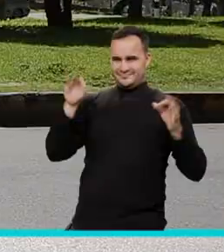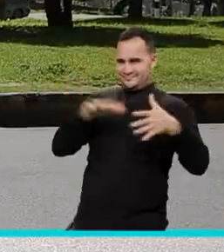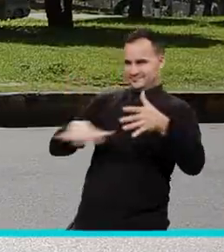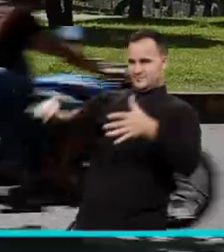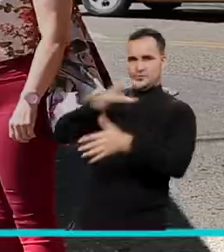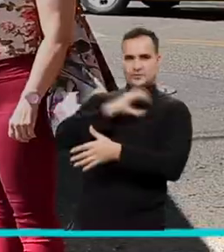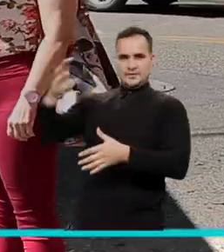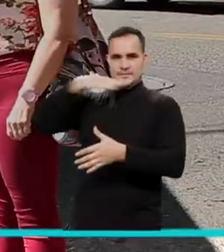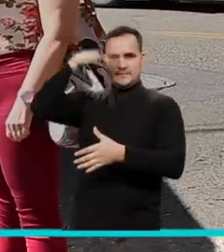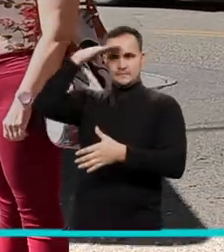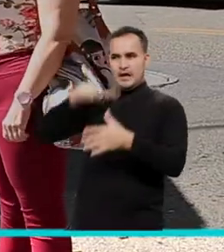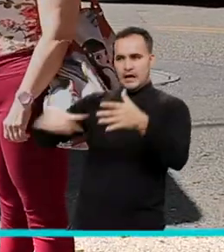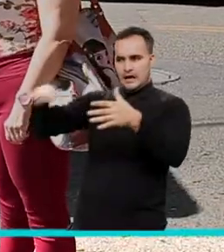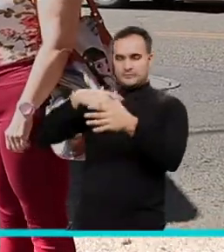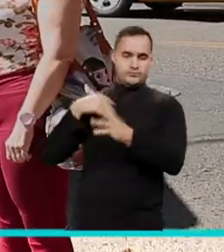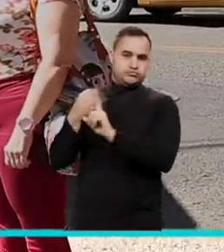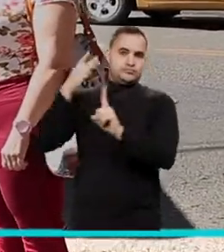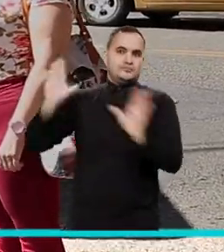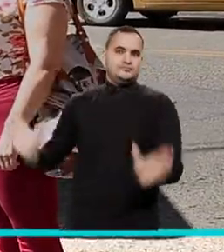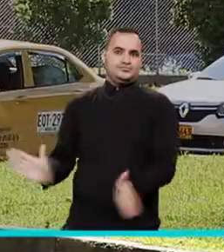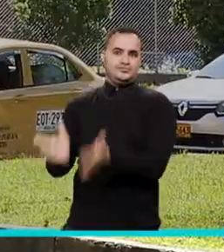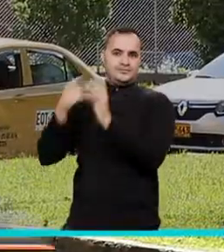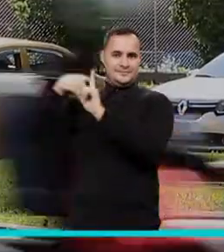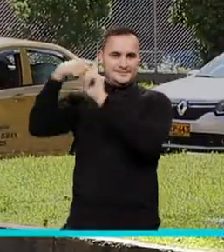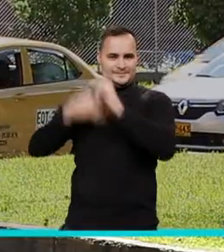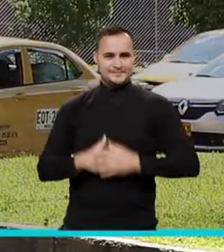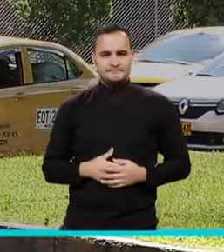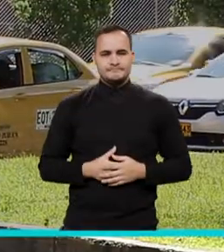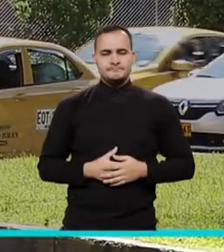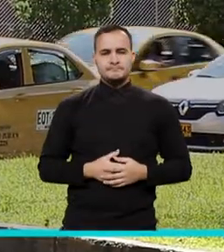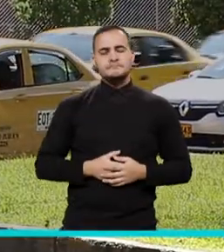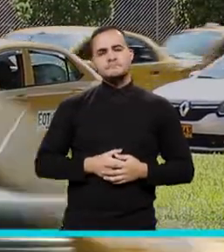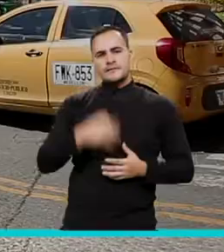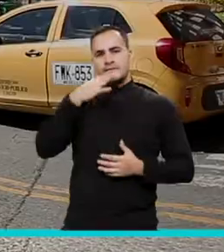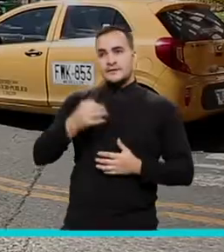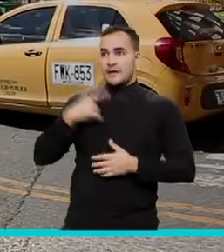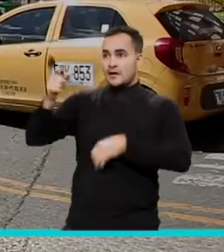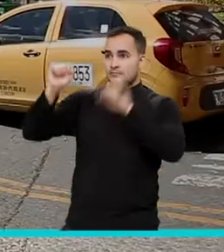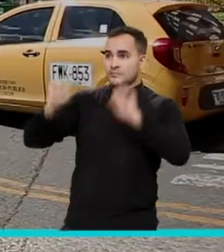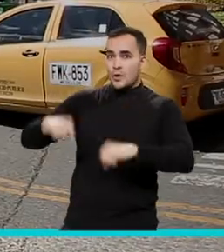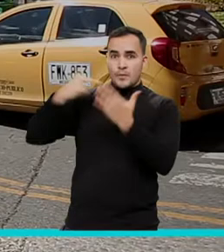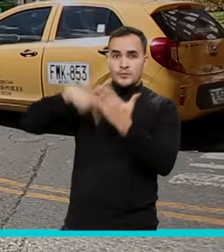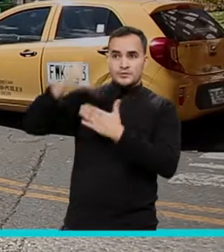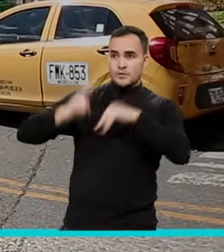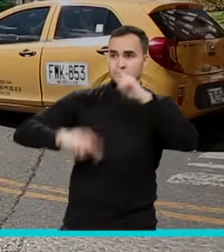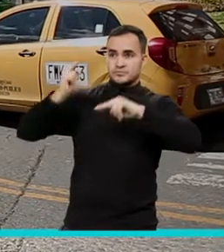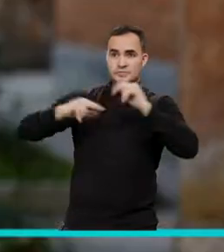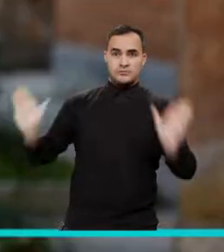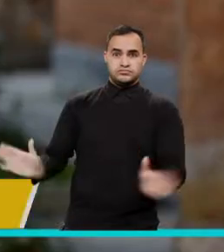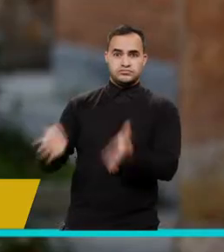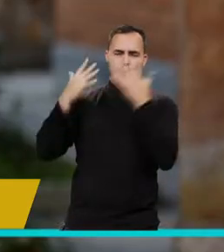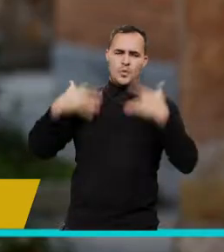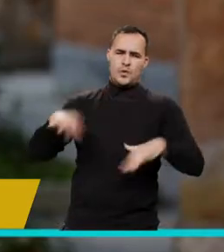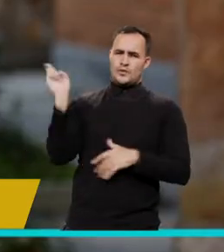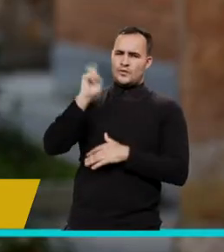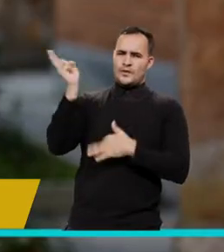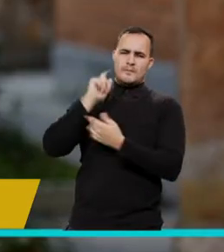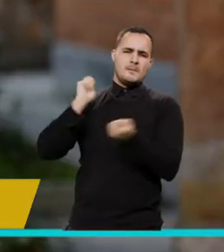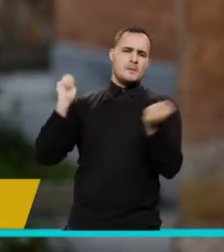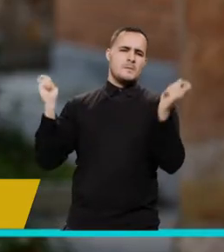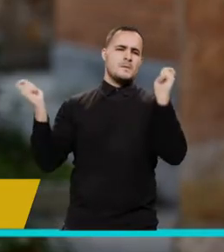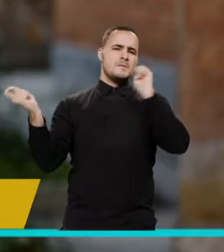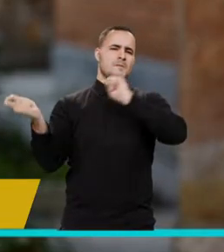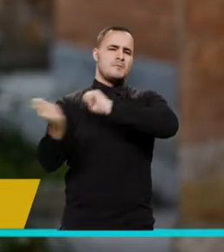que serán impactados con el proyecto. Nosotros sentimos que con esta mega obra Robledo va a sufrir una gran